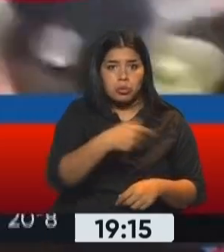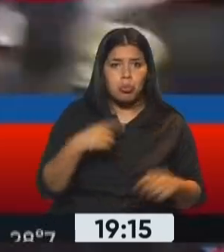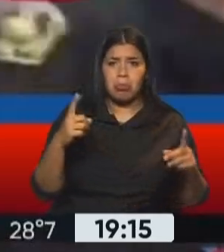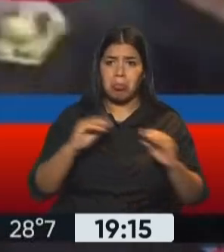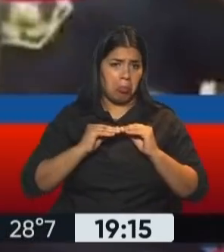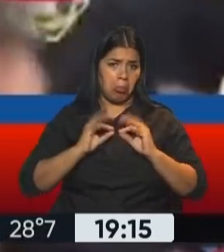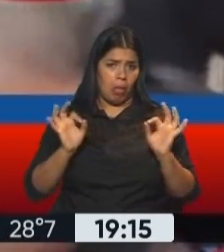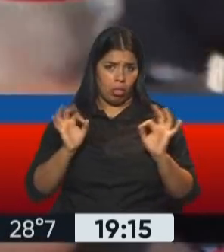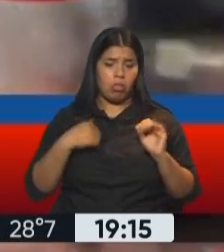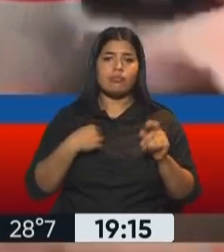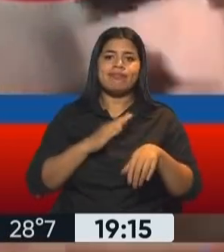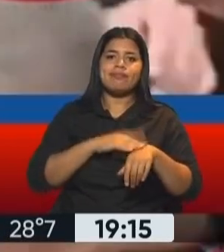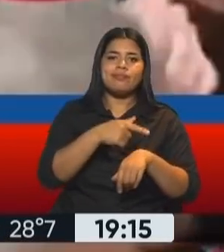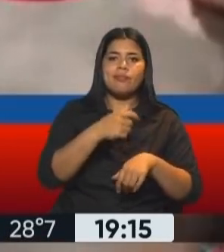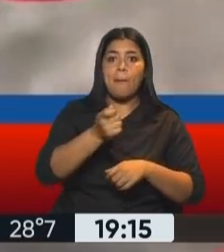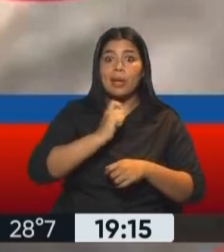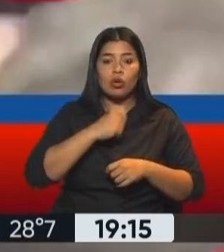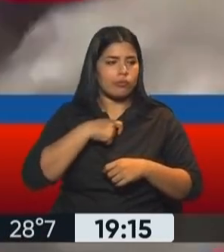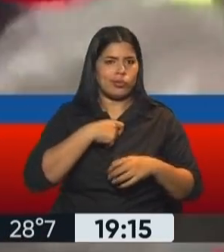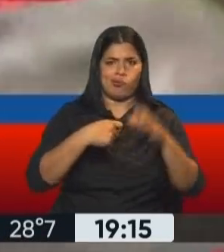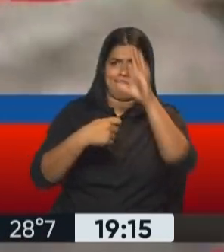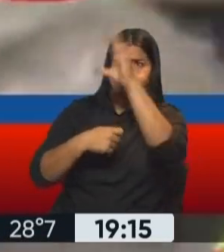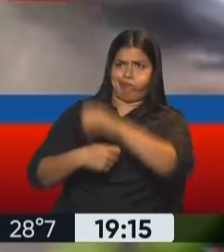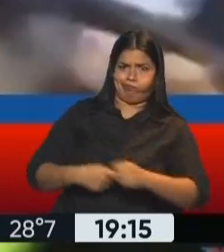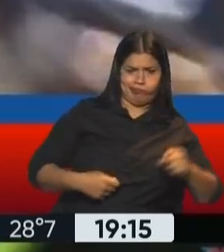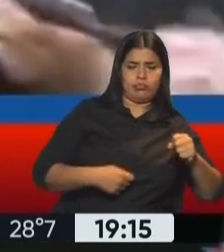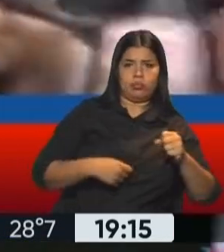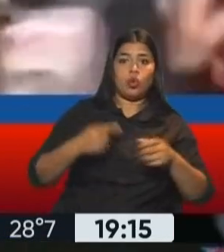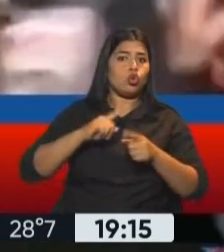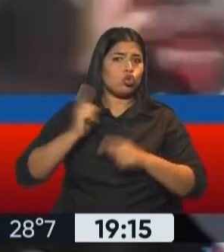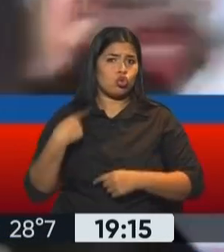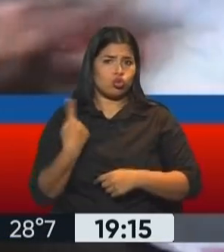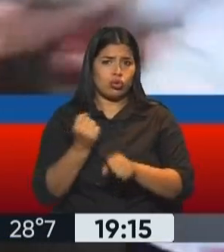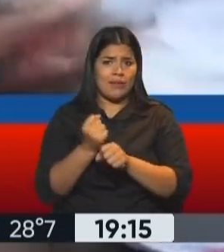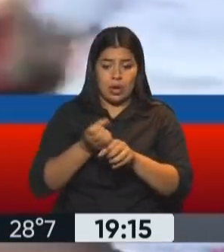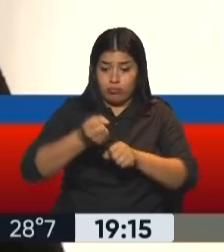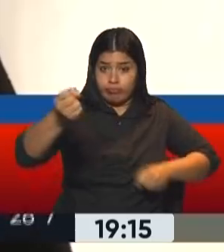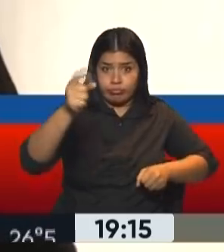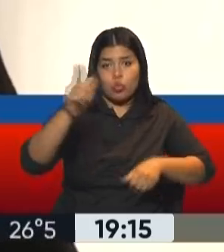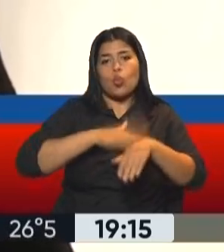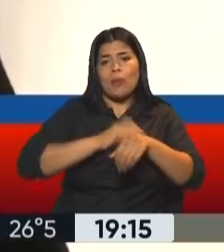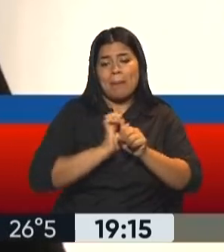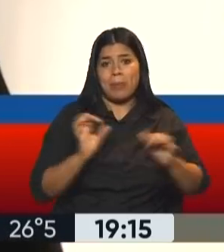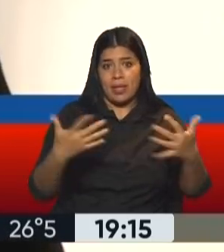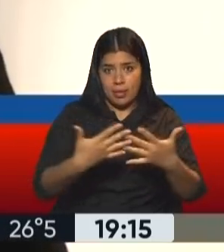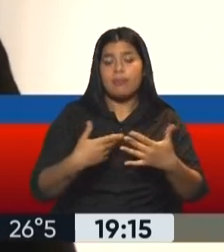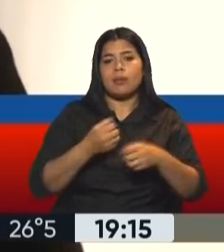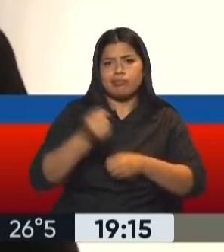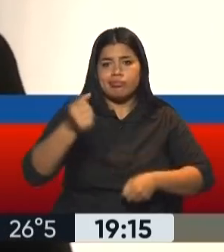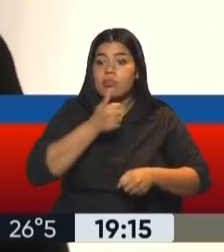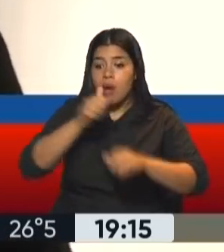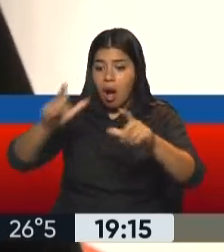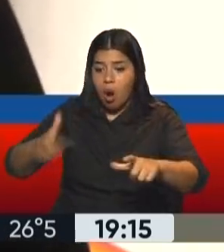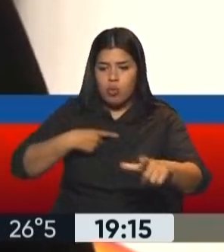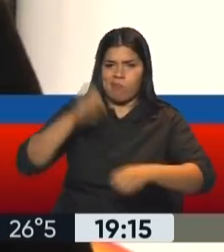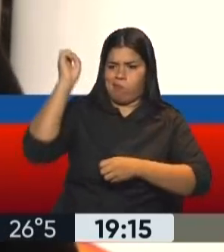momento cuando él ya pasa, agarra el micrófono y lo saca de la caña, que nosotros estamos trabajando por la pandemia, y lo tira directamente al agua. El micrófono no anda, se llenó